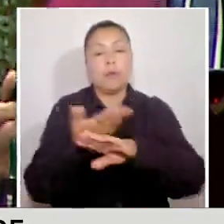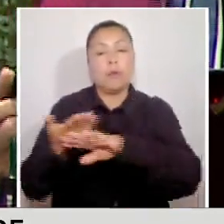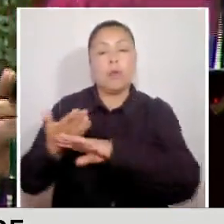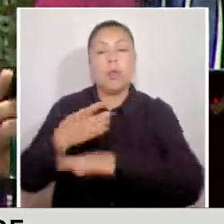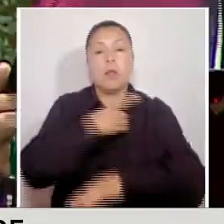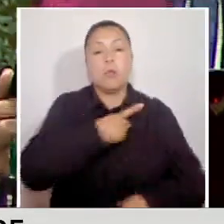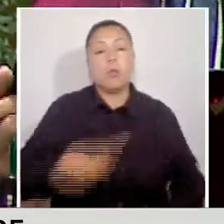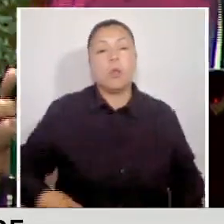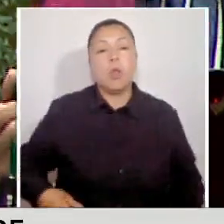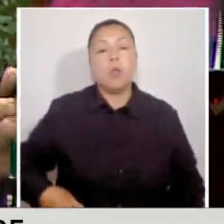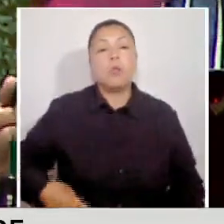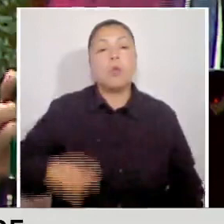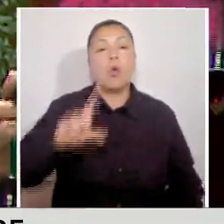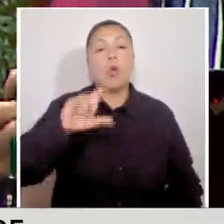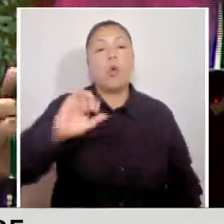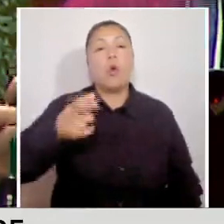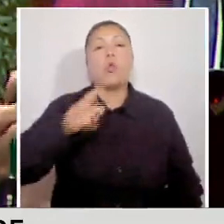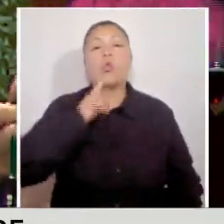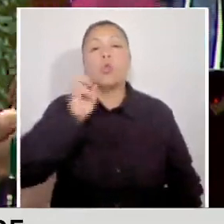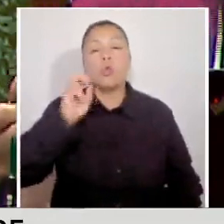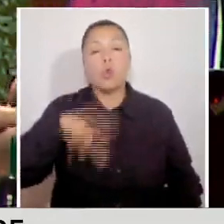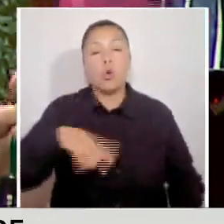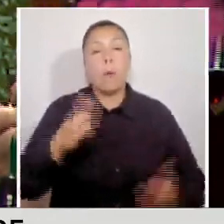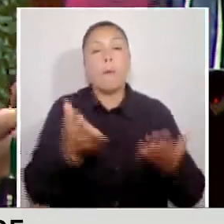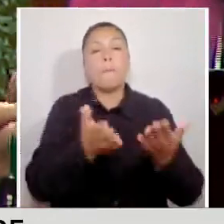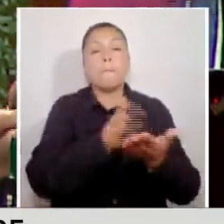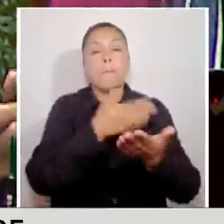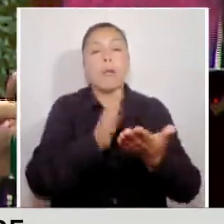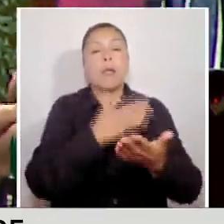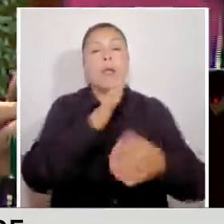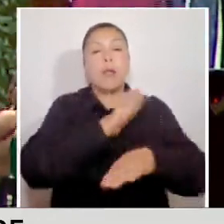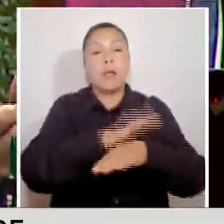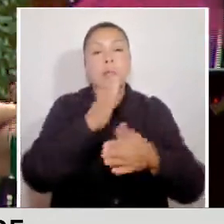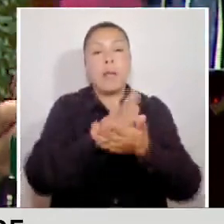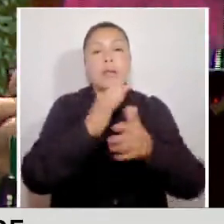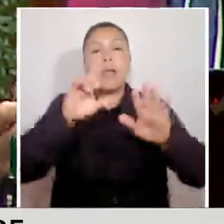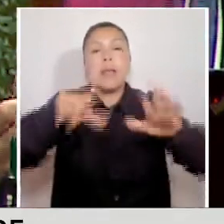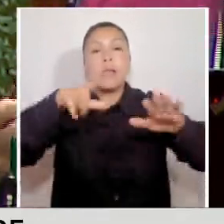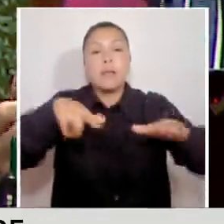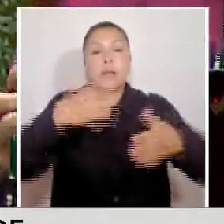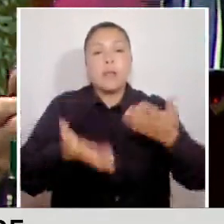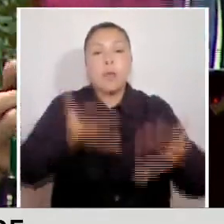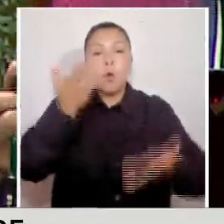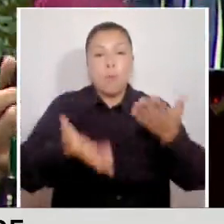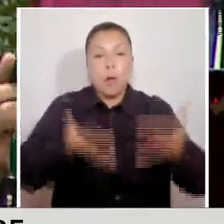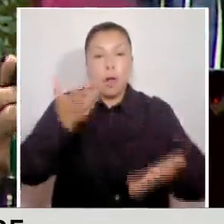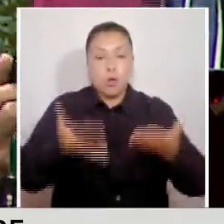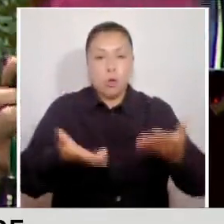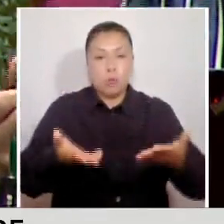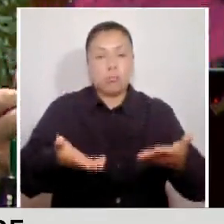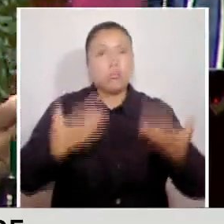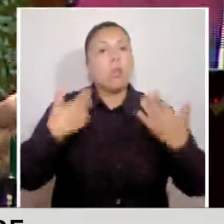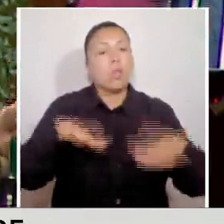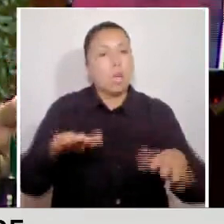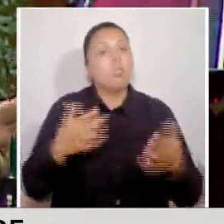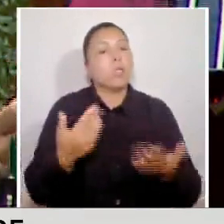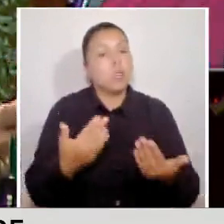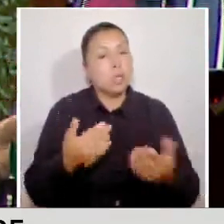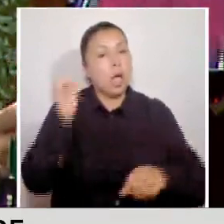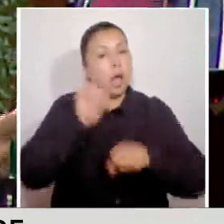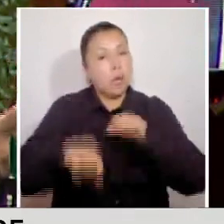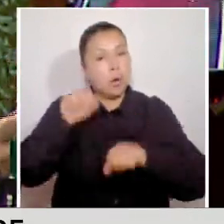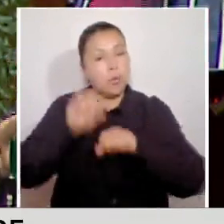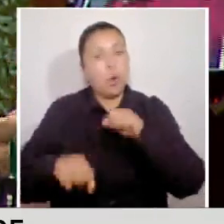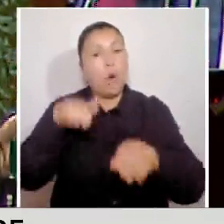Andrés que consta en las páginas 15 a 17 del Comparado y que requiere para su aprobación del voto